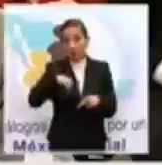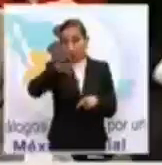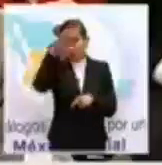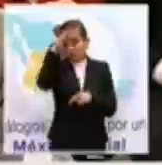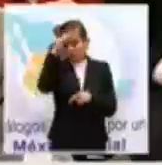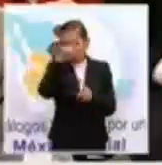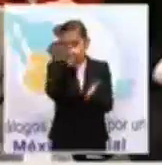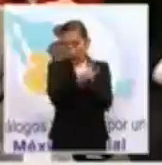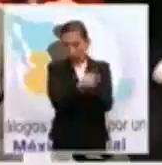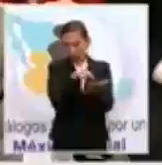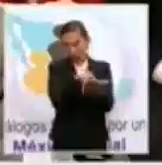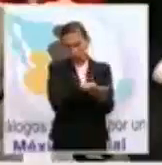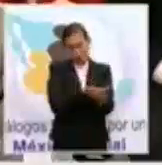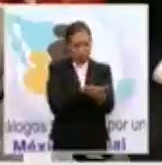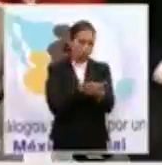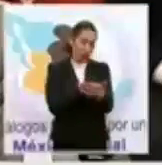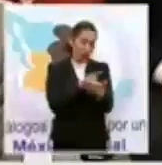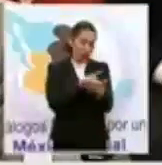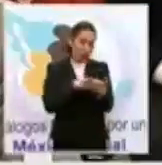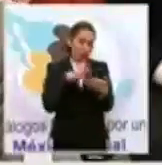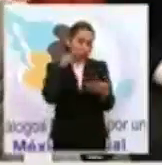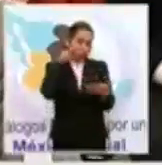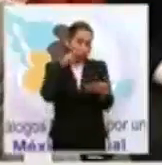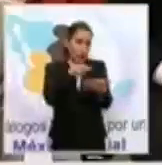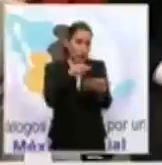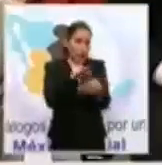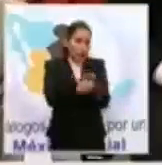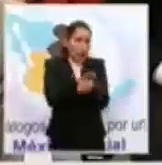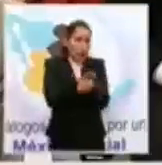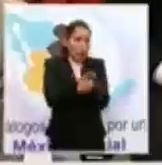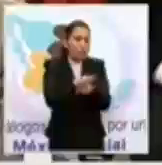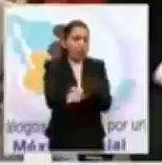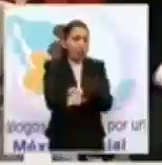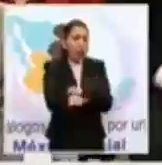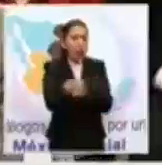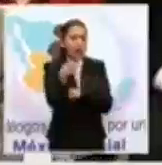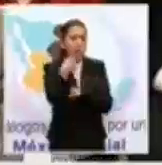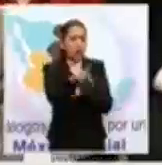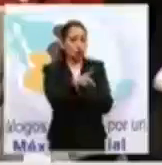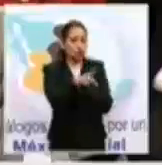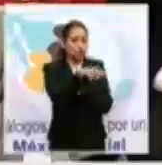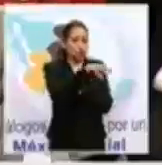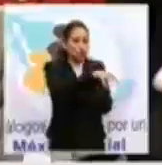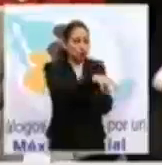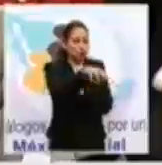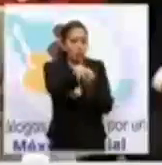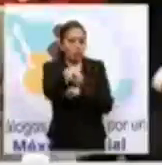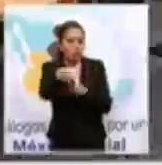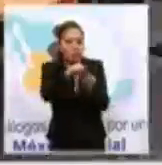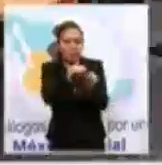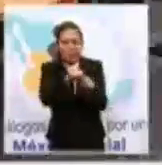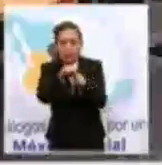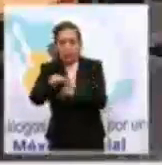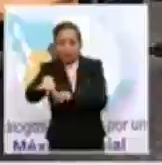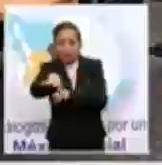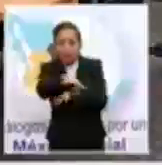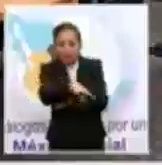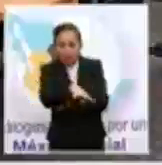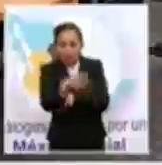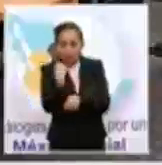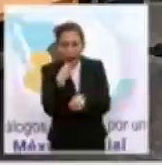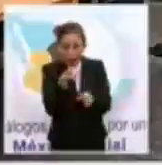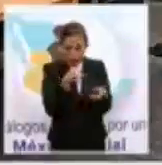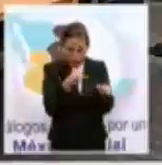esta ley, tendríamos que ver cuáles son los sistemas de información que requerimos para